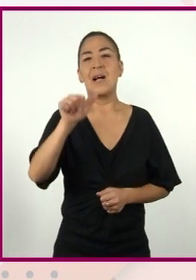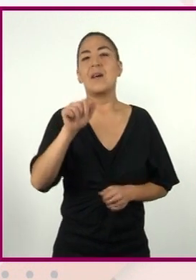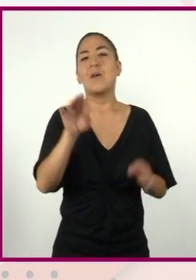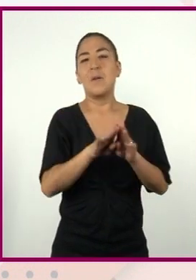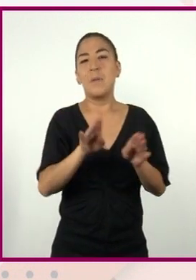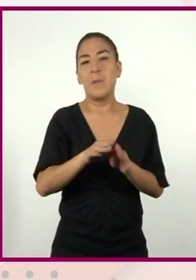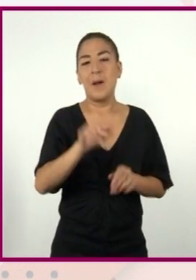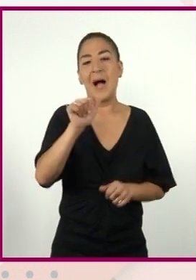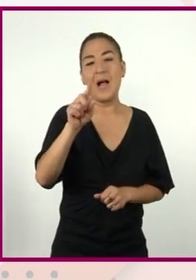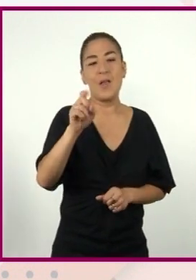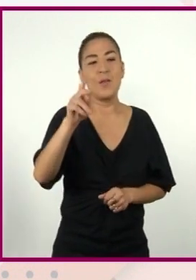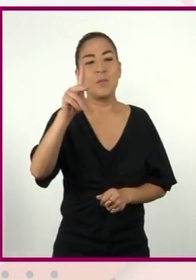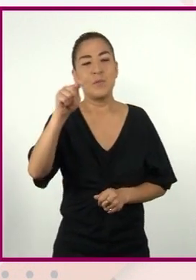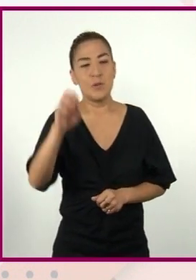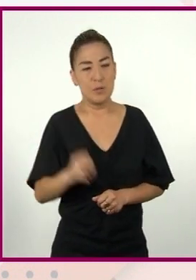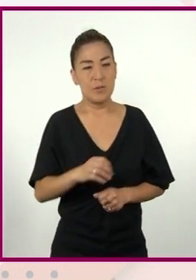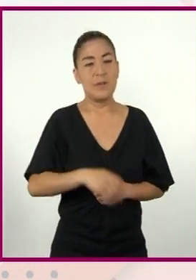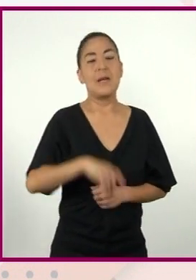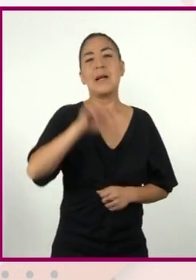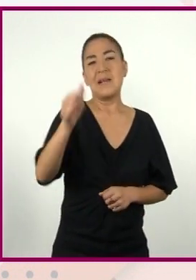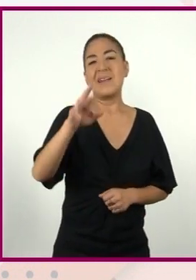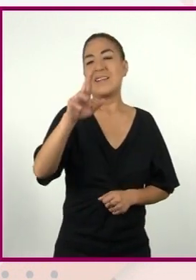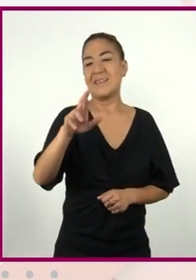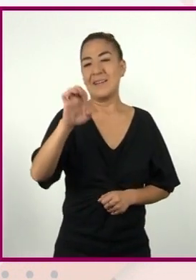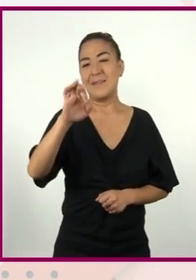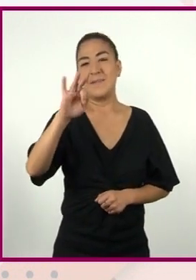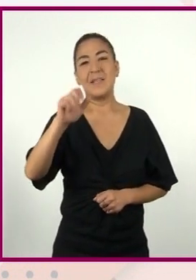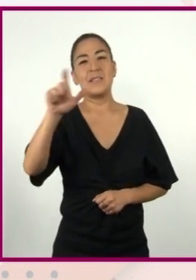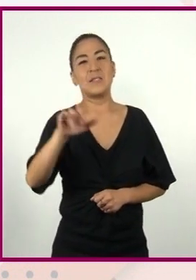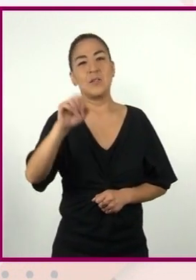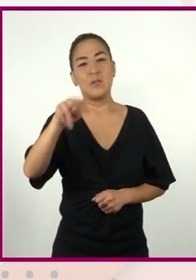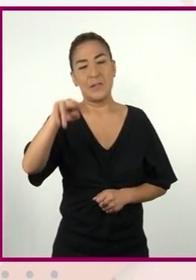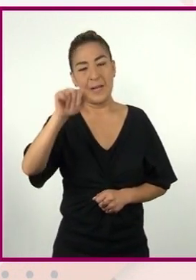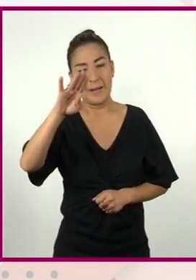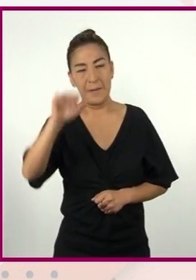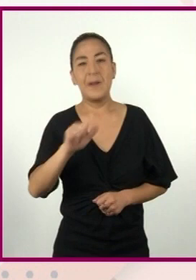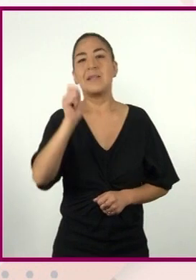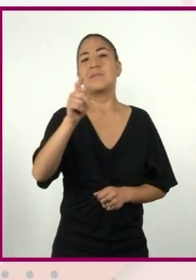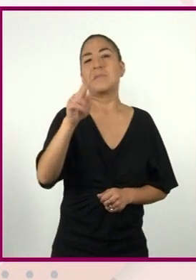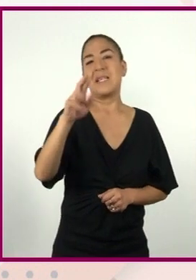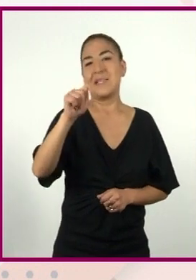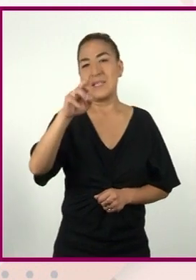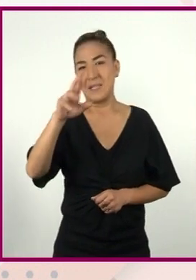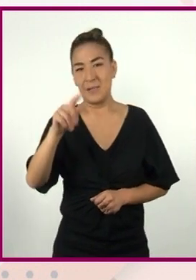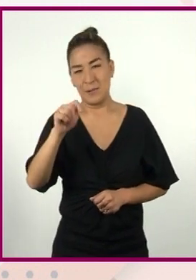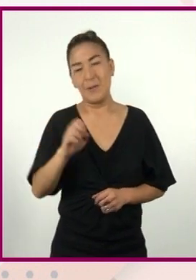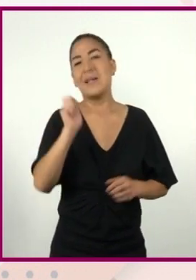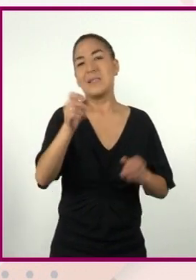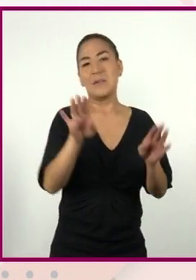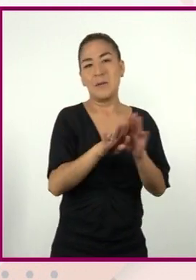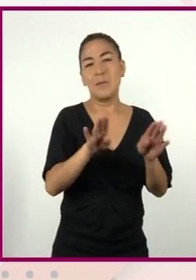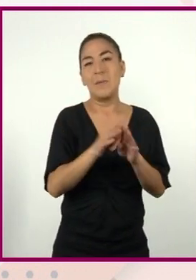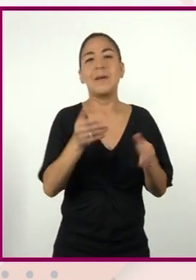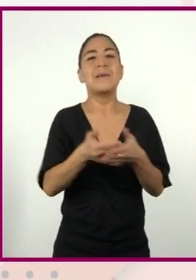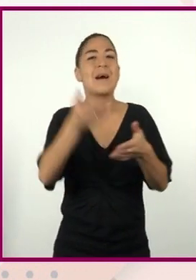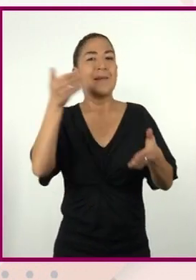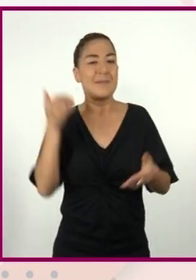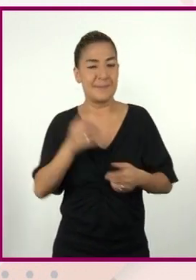perfecto simple, y reflexionaba, en pretérito imperfecto, lo que es igual a